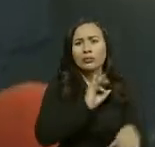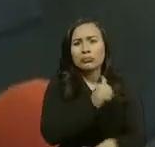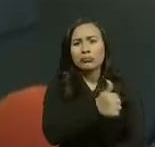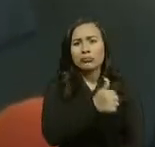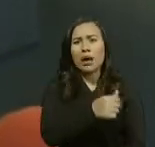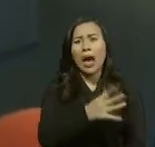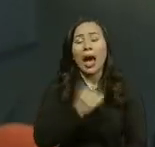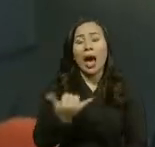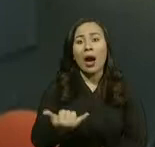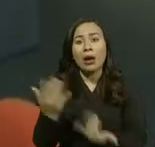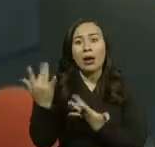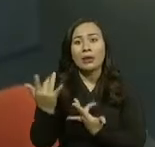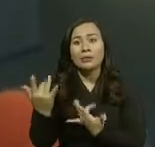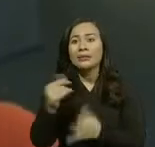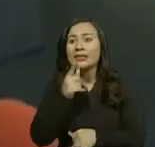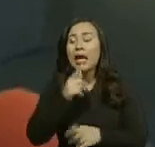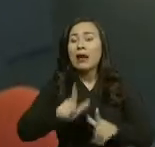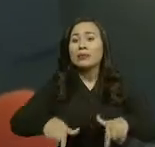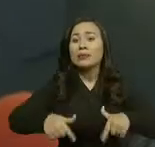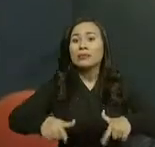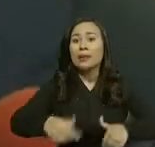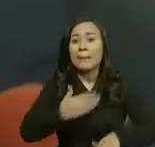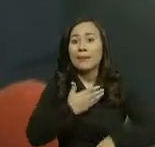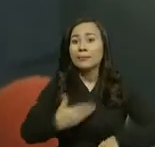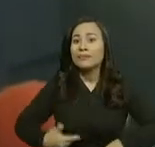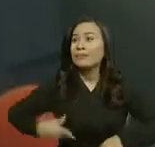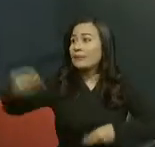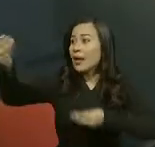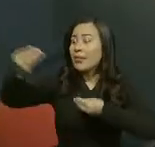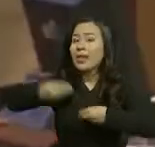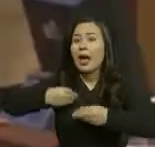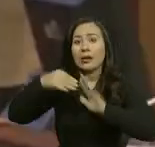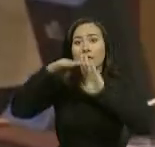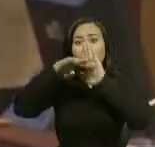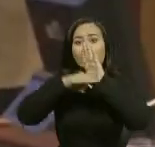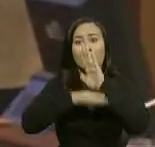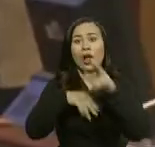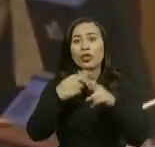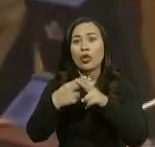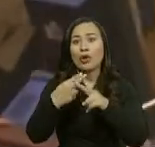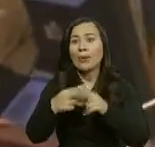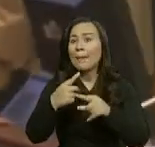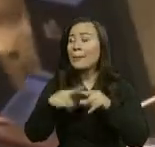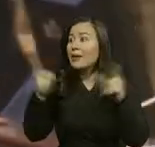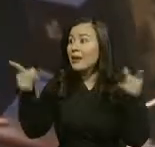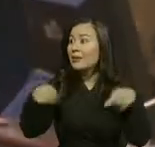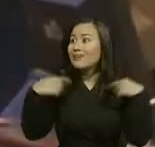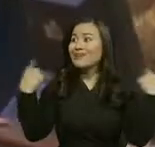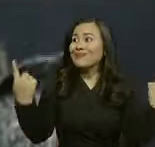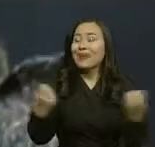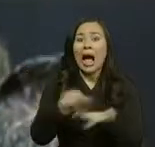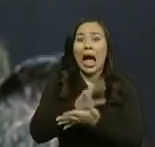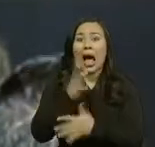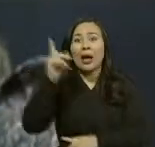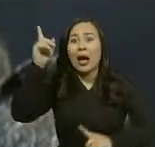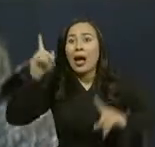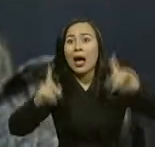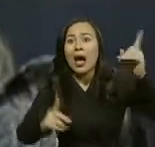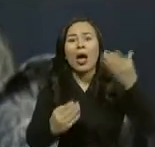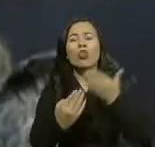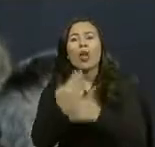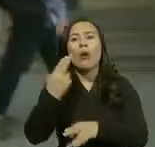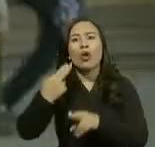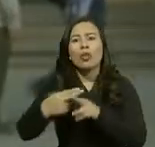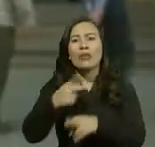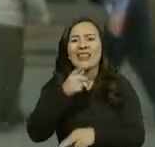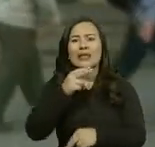y esperaremos que el señor presidente nos envíe la terna. Pero dentro de la legislatura se comienzan a dar nombres de quienes podrían ocupar el